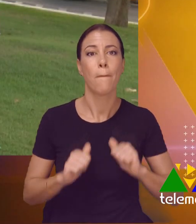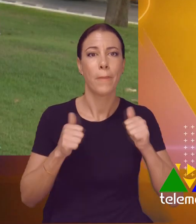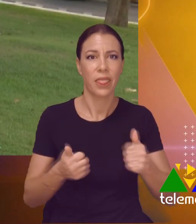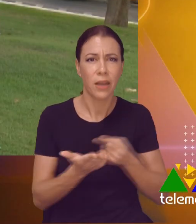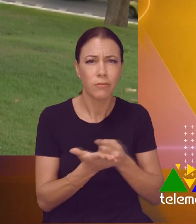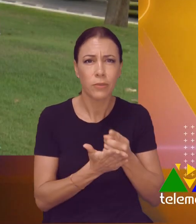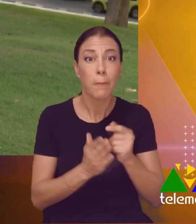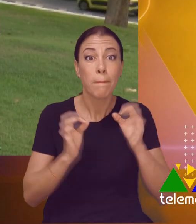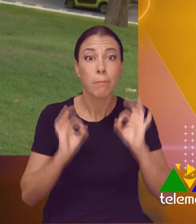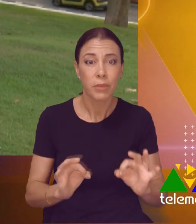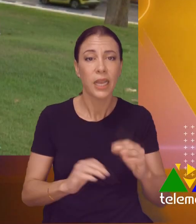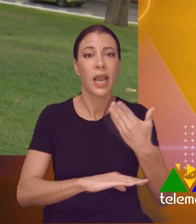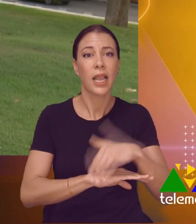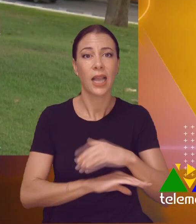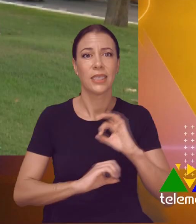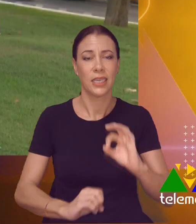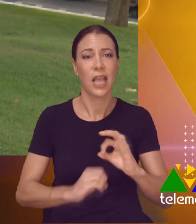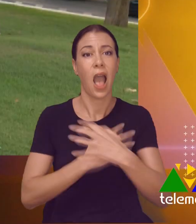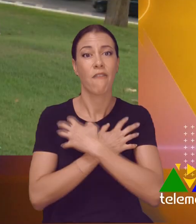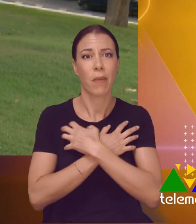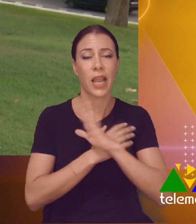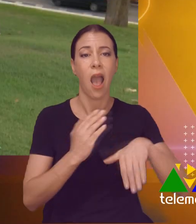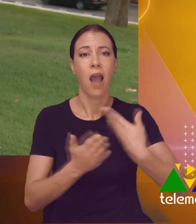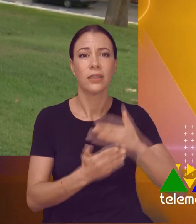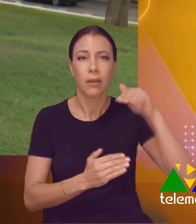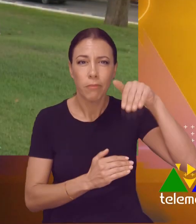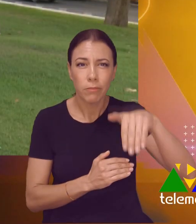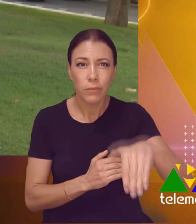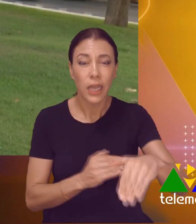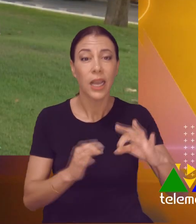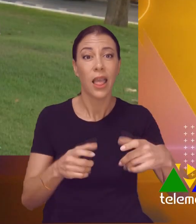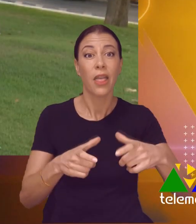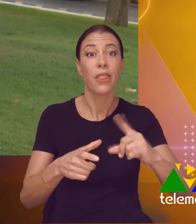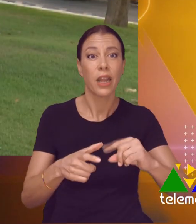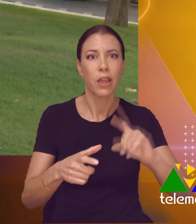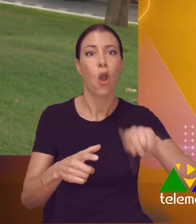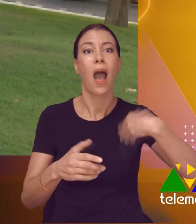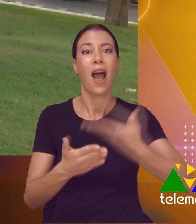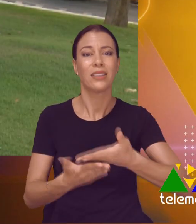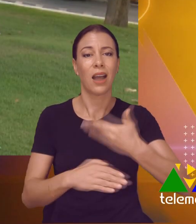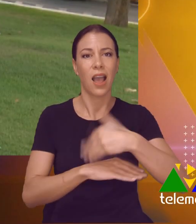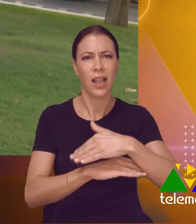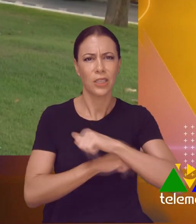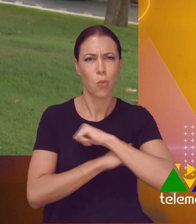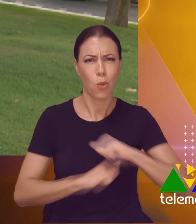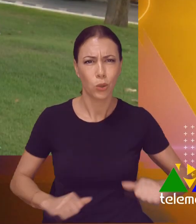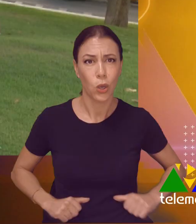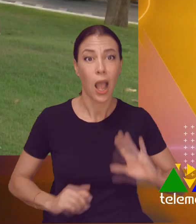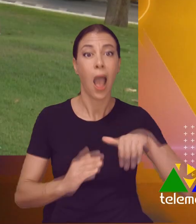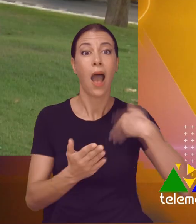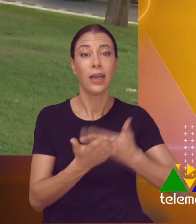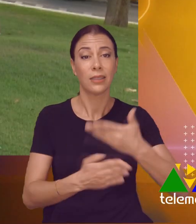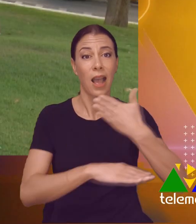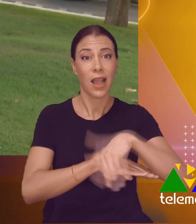vamos a comenzar nuestra ruta desde la calle Ave María para bajar por el Cenicero La Palma, Carrera Pico, Plaza y calle Portugueses hasta llegar